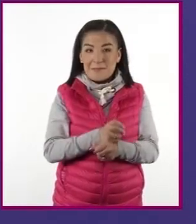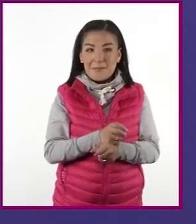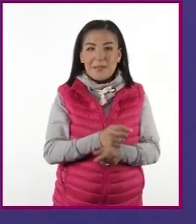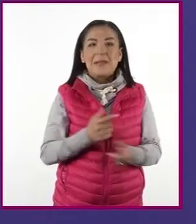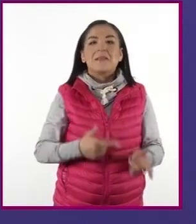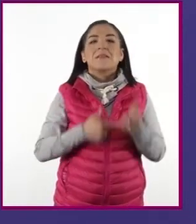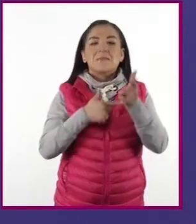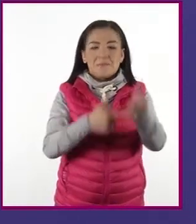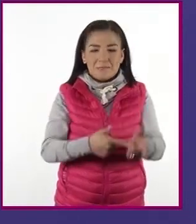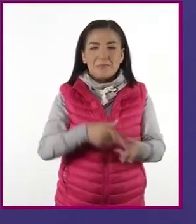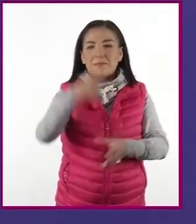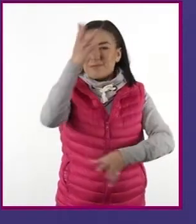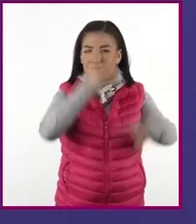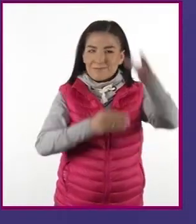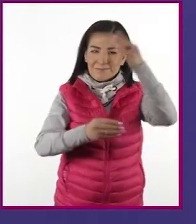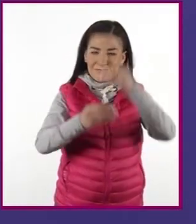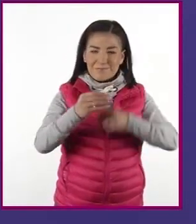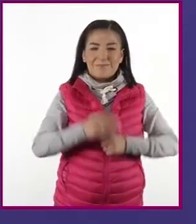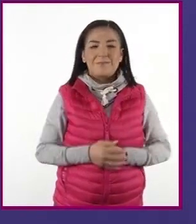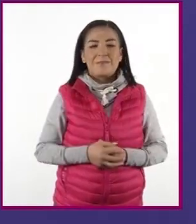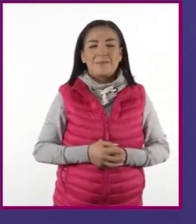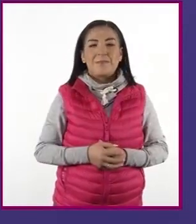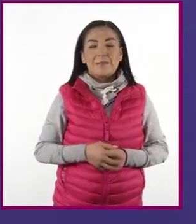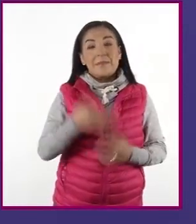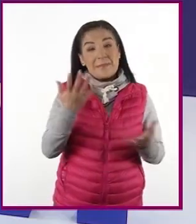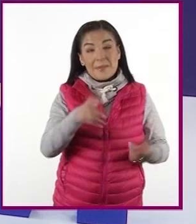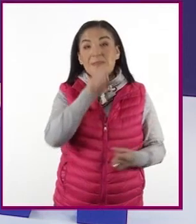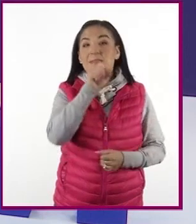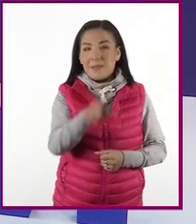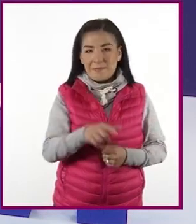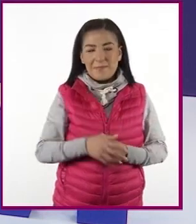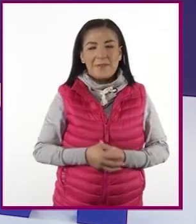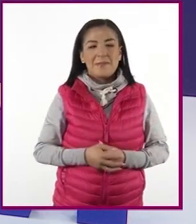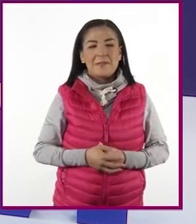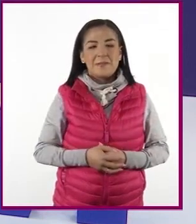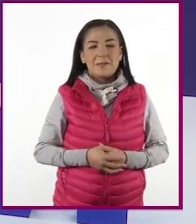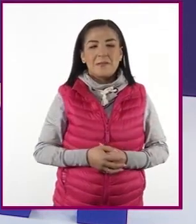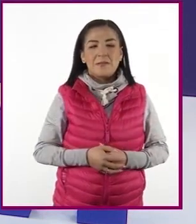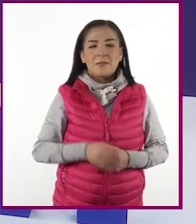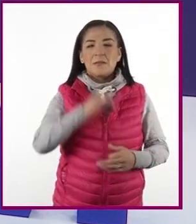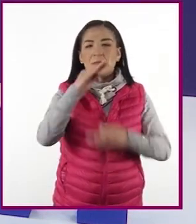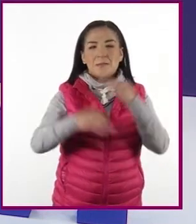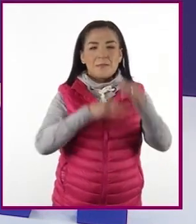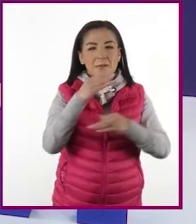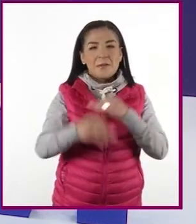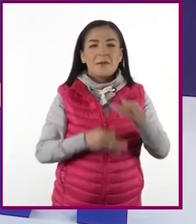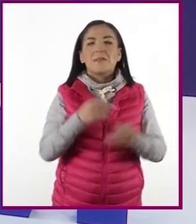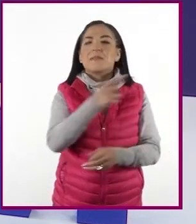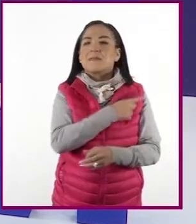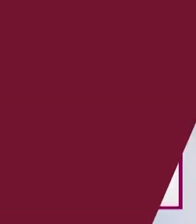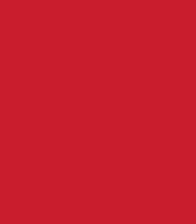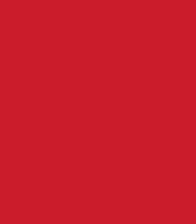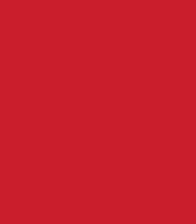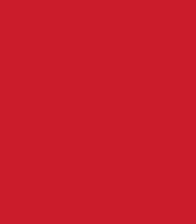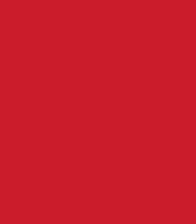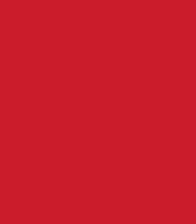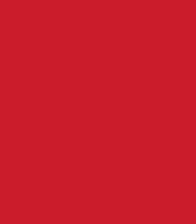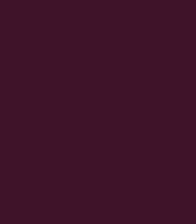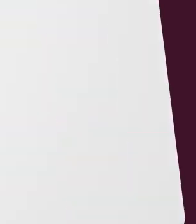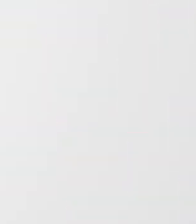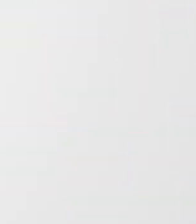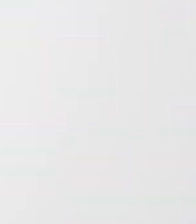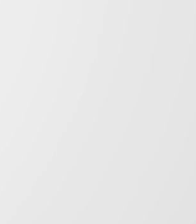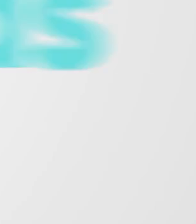aprendiendo y, por supuesto, pongamos todo nuestro empeño en este ciclo escolar.